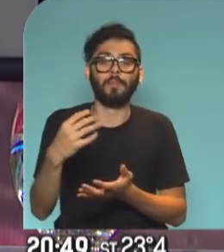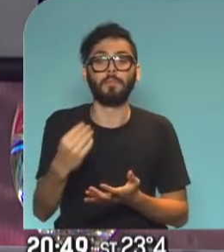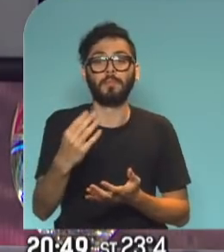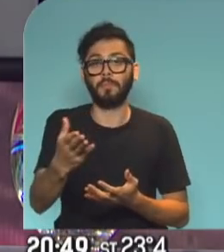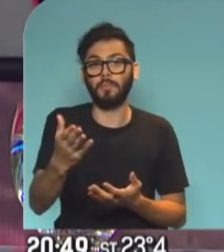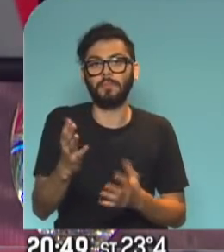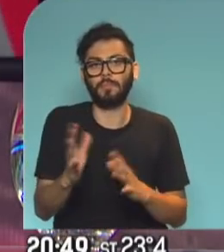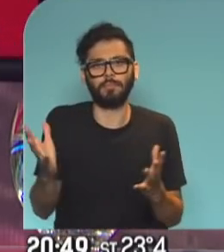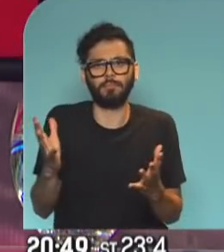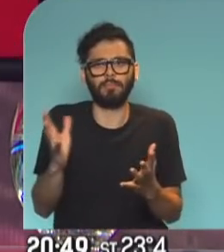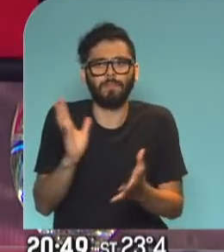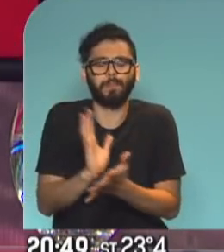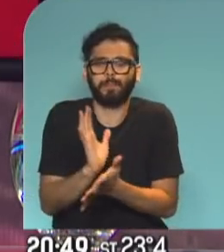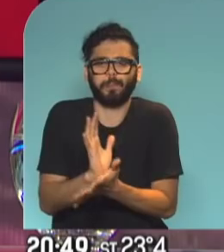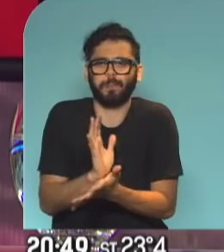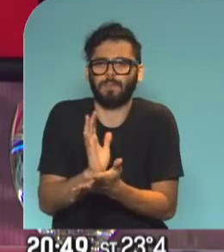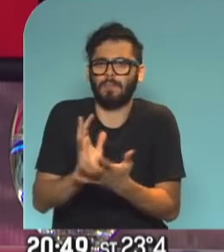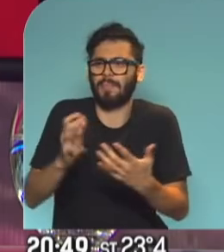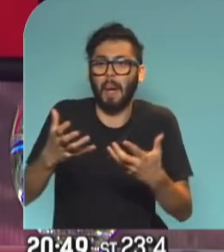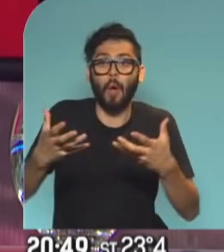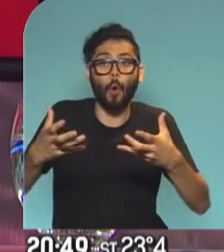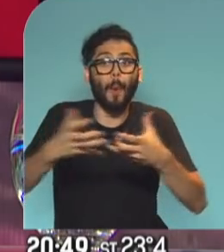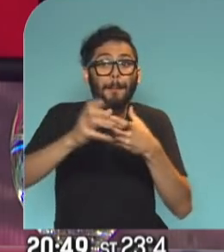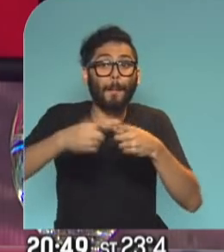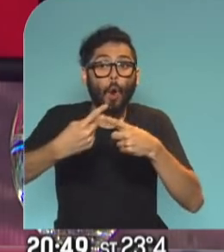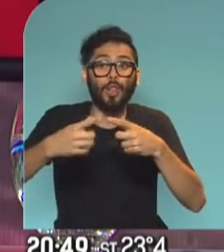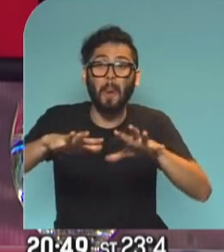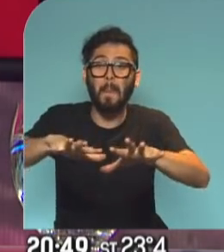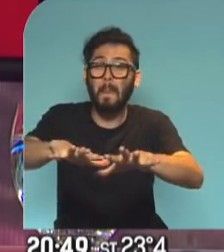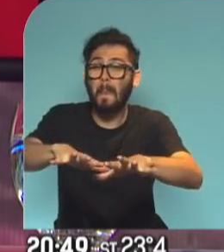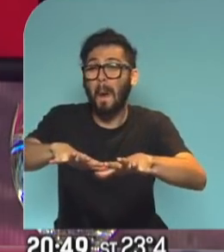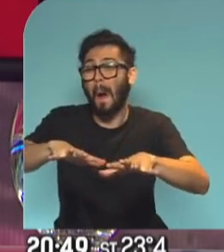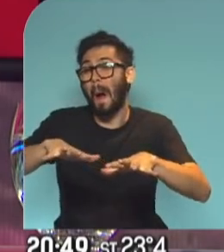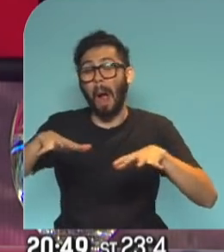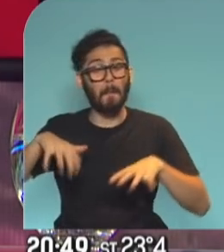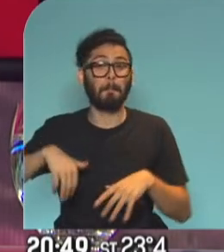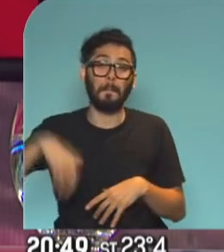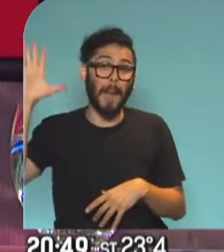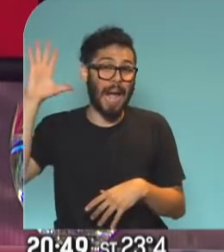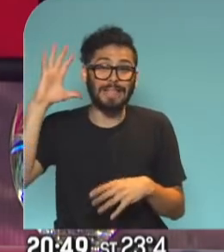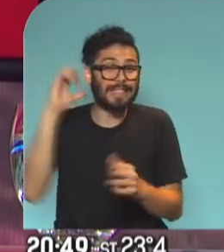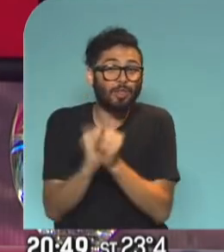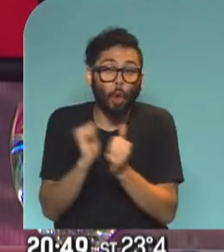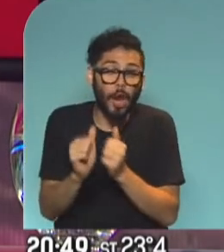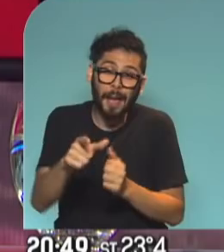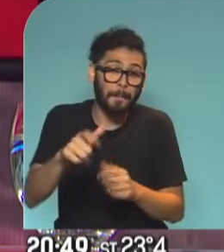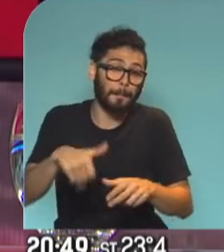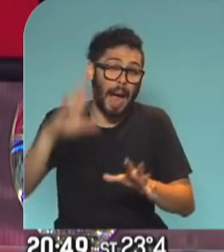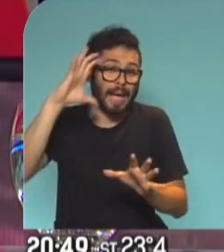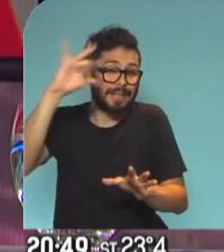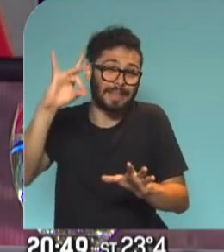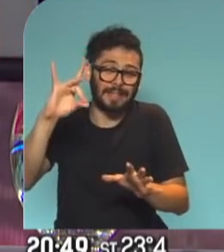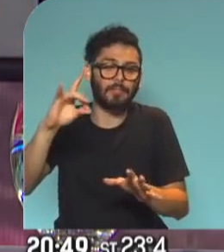ya se la están identificando como la concentración partidaria más grande de la historia que ha tenido Bolivia y que, por supuesto, está enfocada o estuvo enfocada en dos